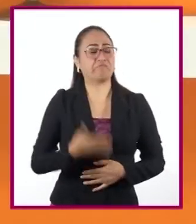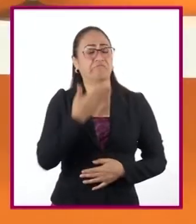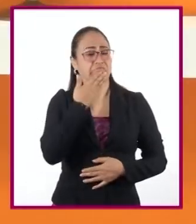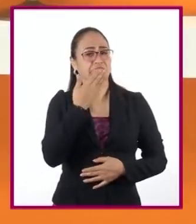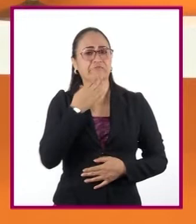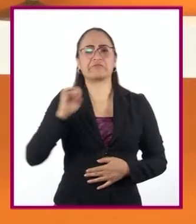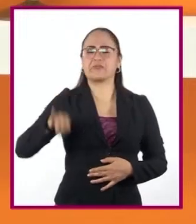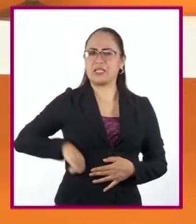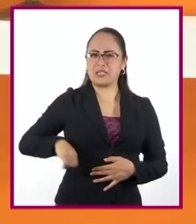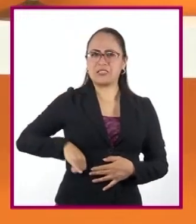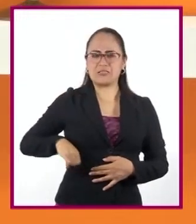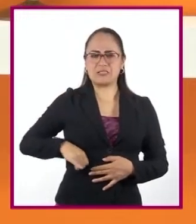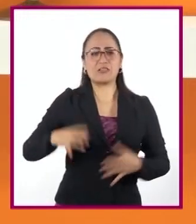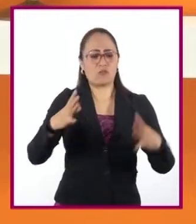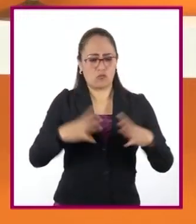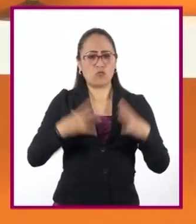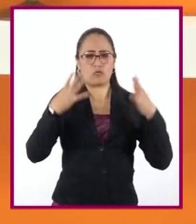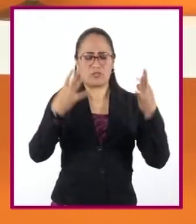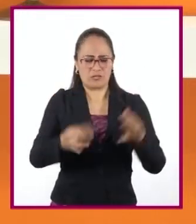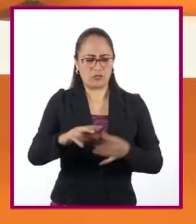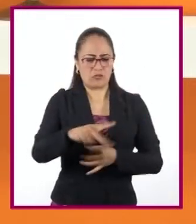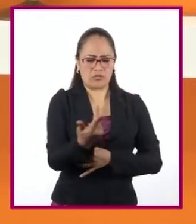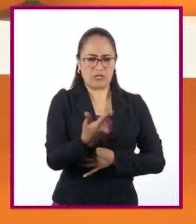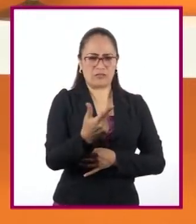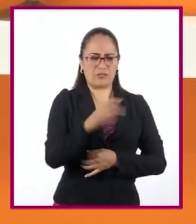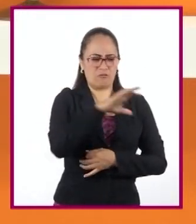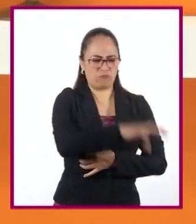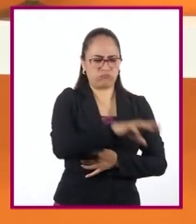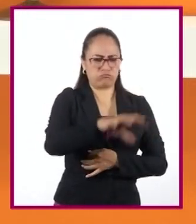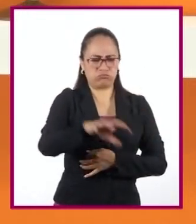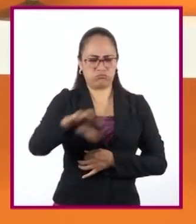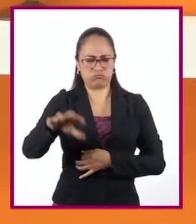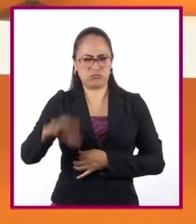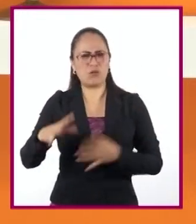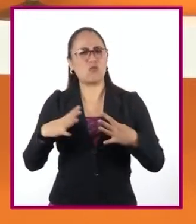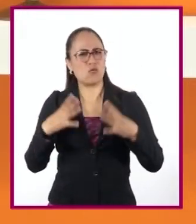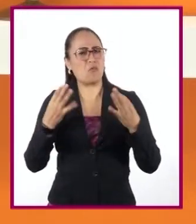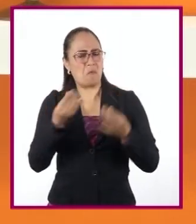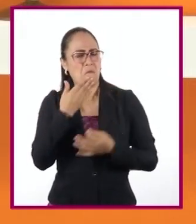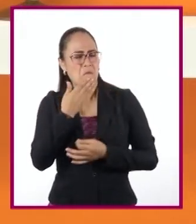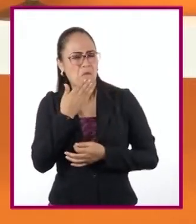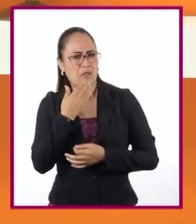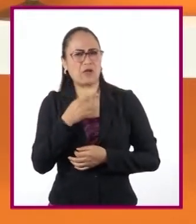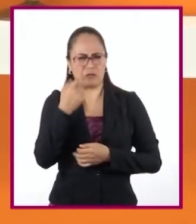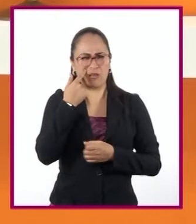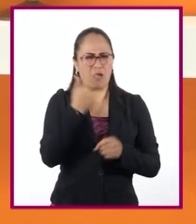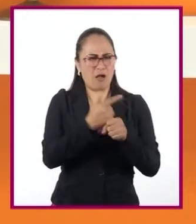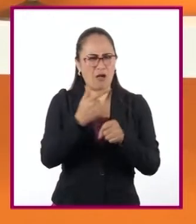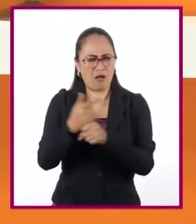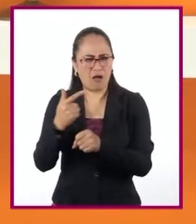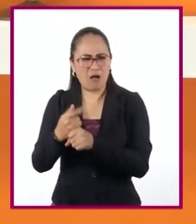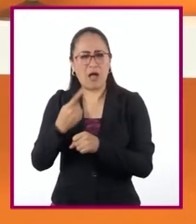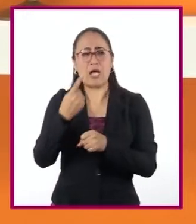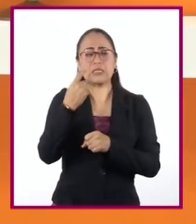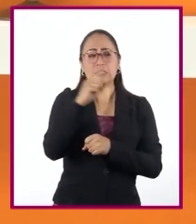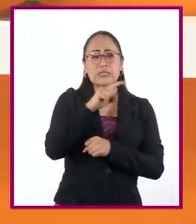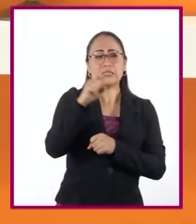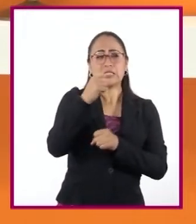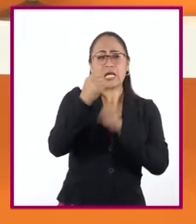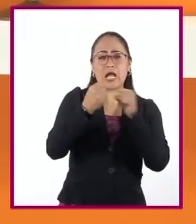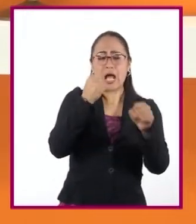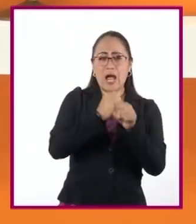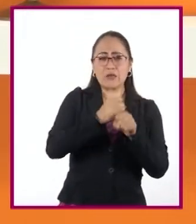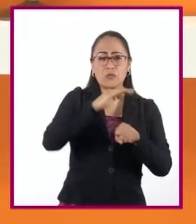maestra Lourdes, la fundación de las 13 colonias. Y podrá notar que tuvo que pasar más de un siglo para